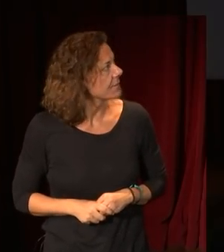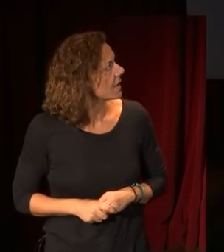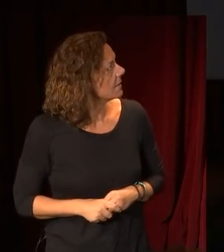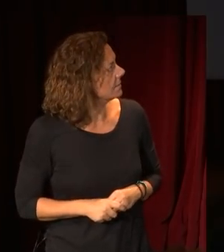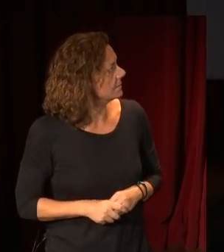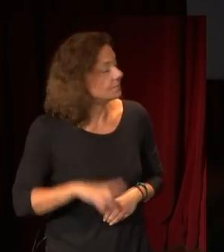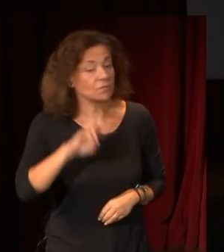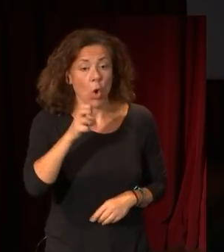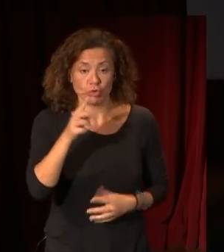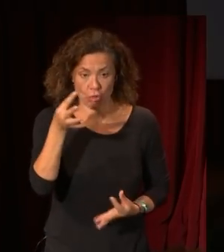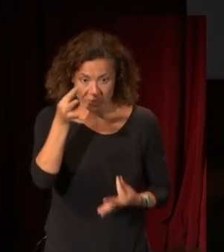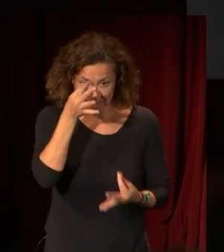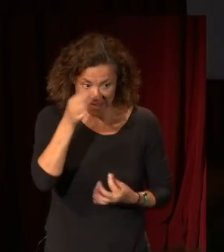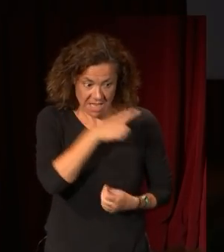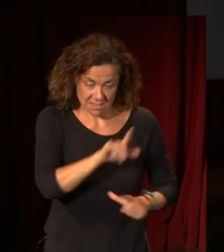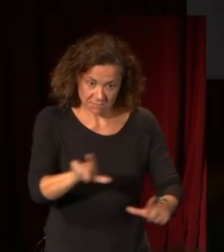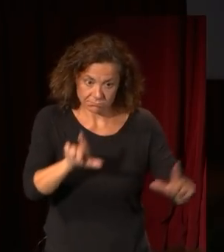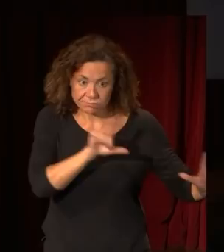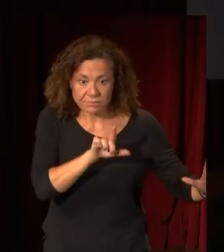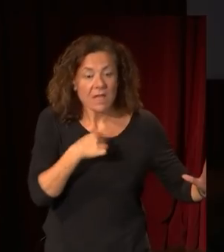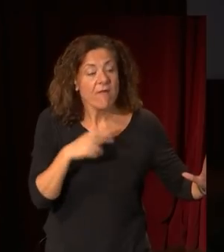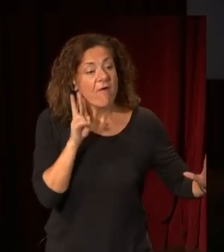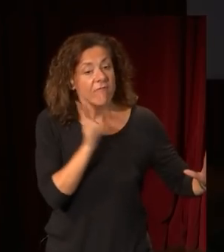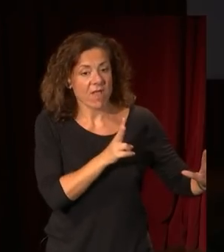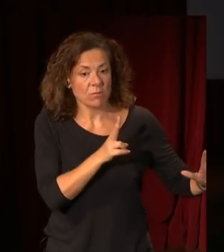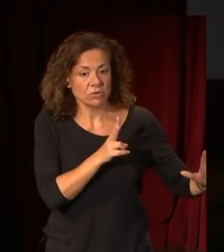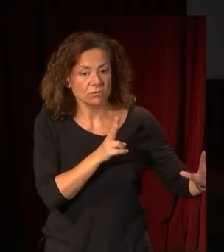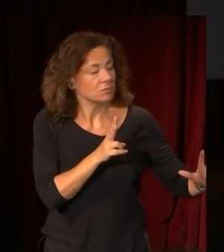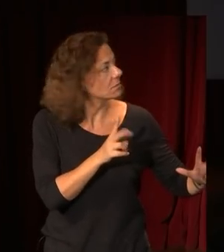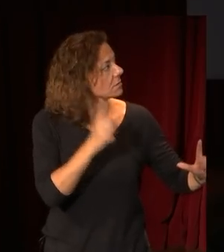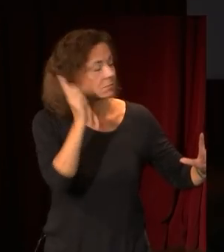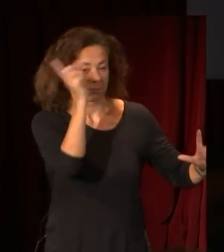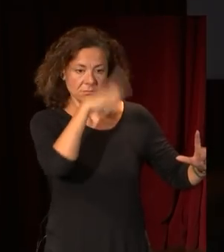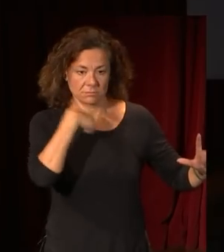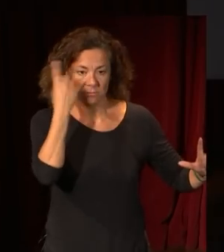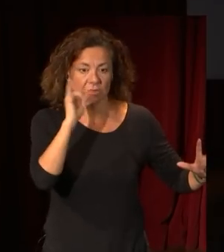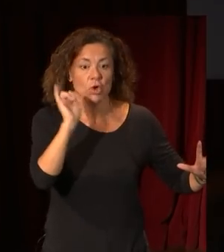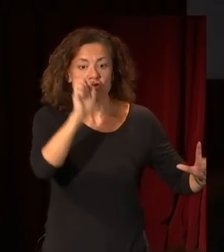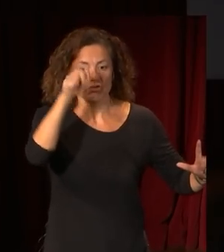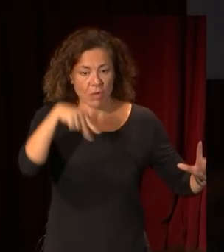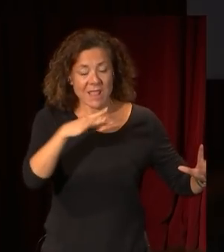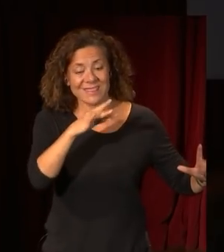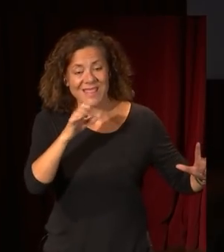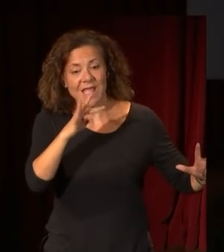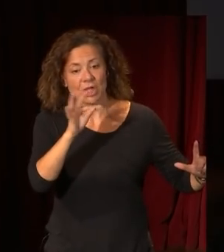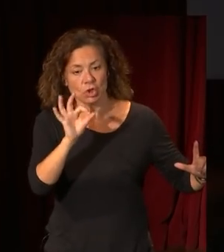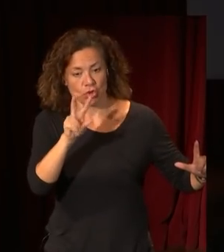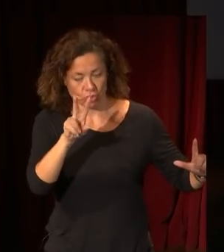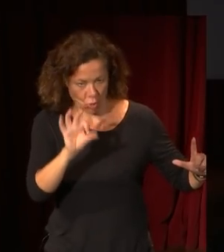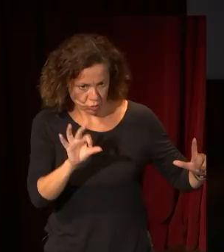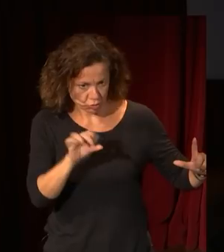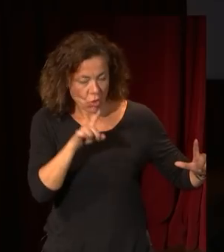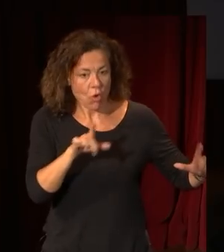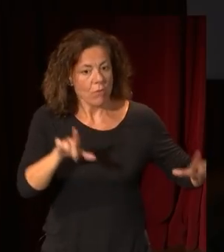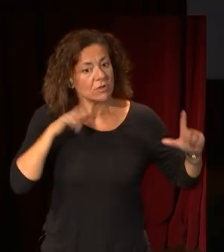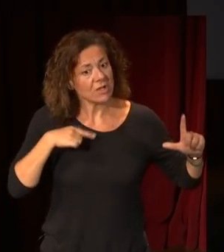otro detalle de esta magnífica pintura nos permite observar el retrato de antonio one de tous de este personaje que